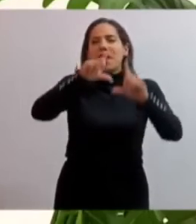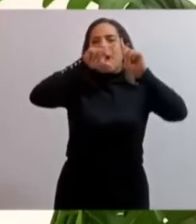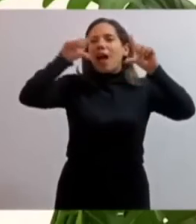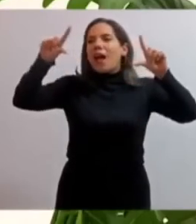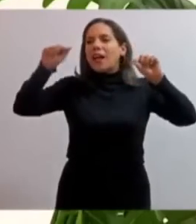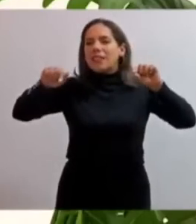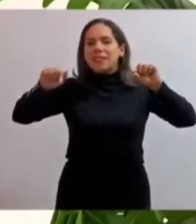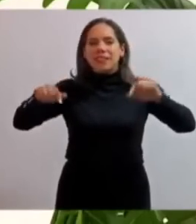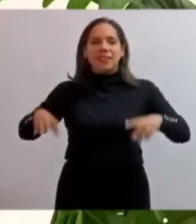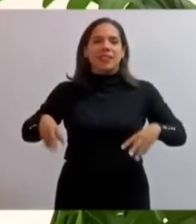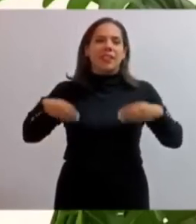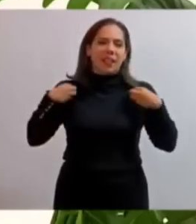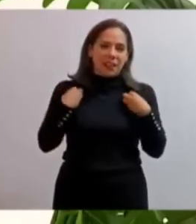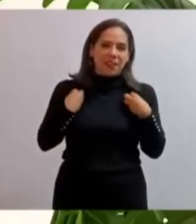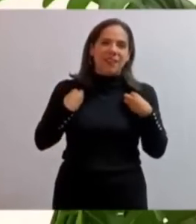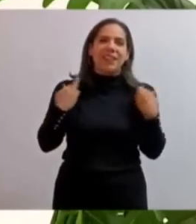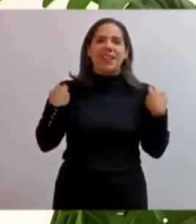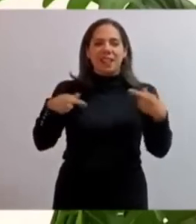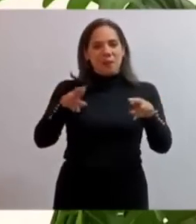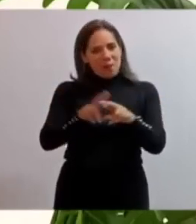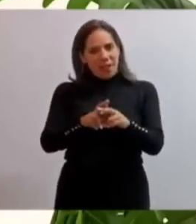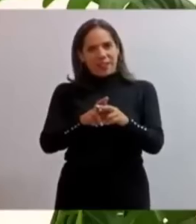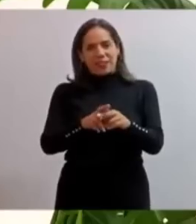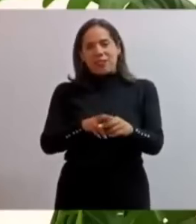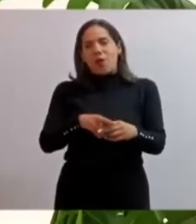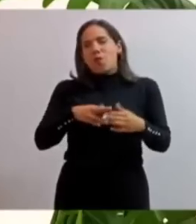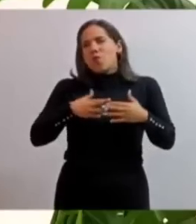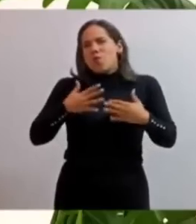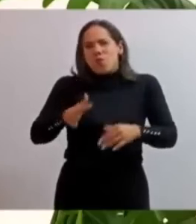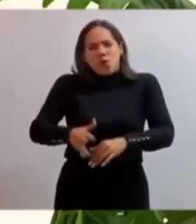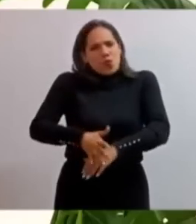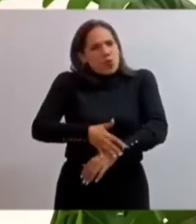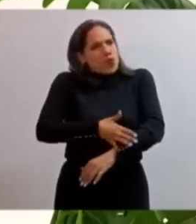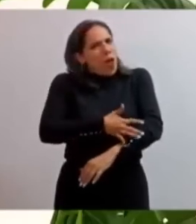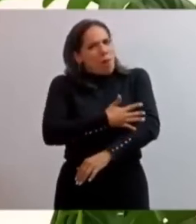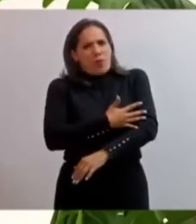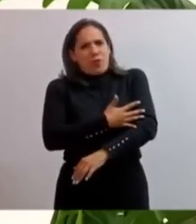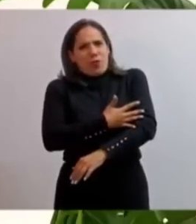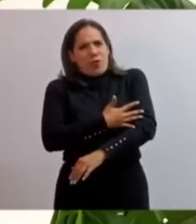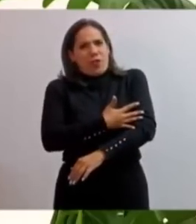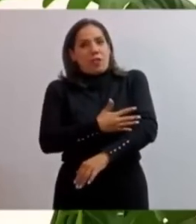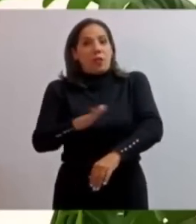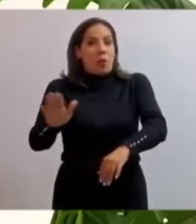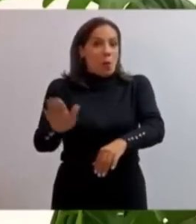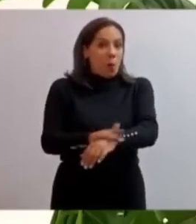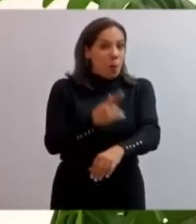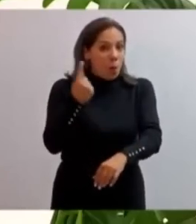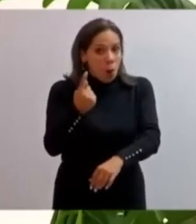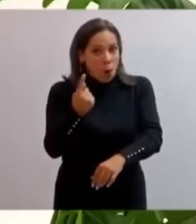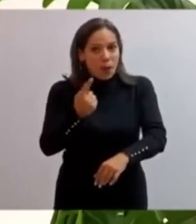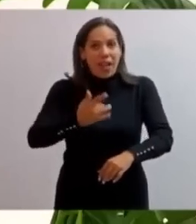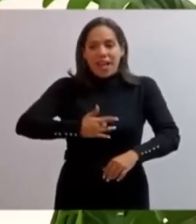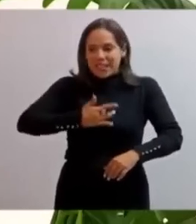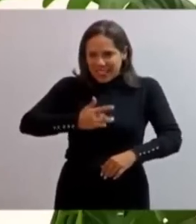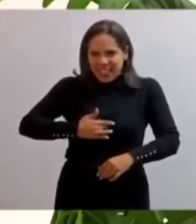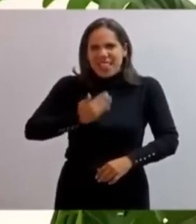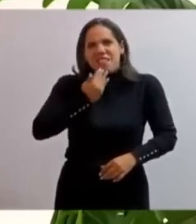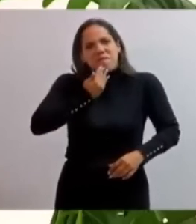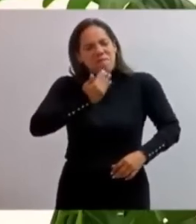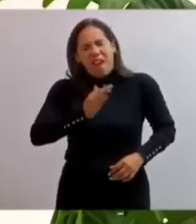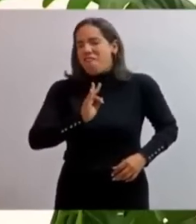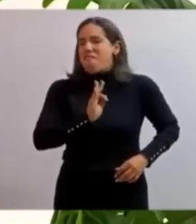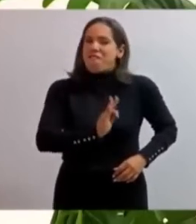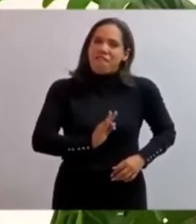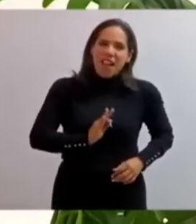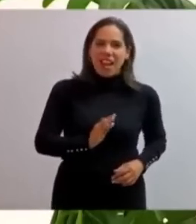vida plenamente emocional. ¿Por qué? Porque encontramos satisfacción en lo que hacemos, porque encontramos satisfacción